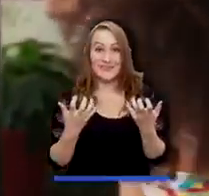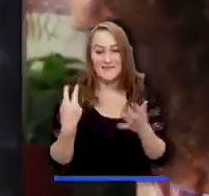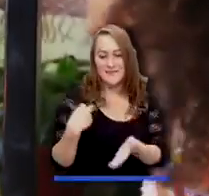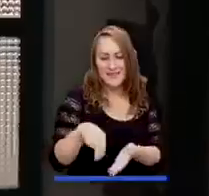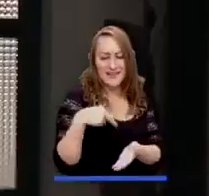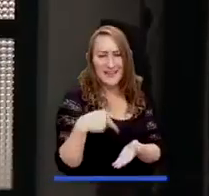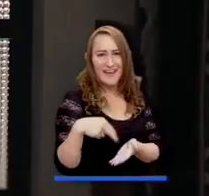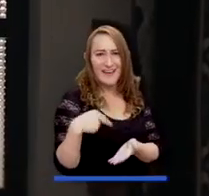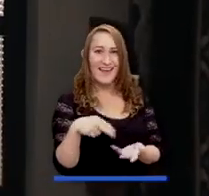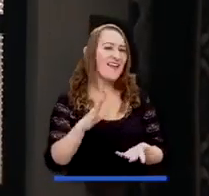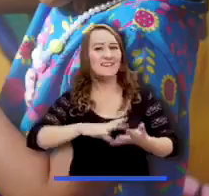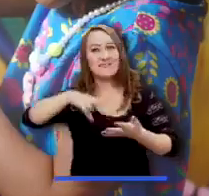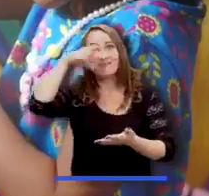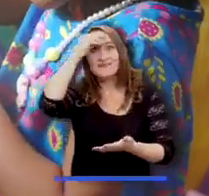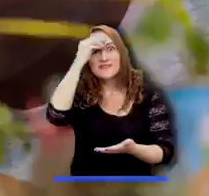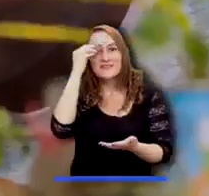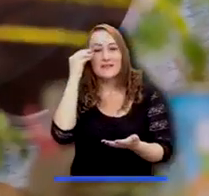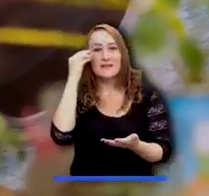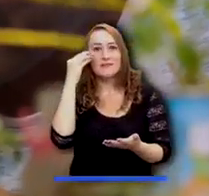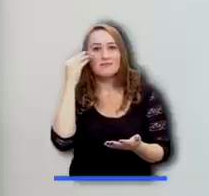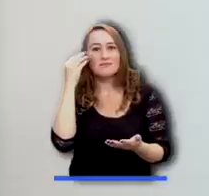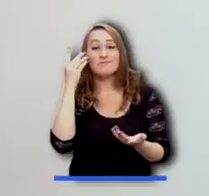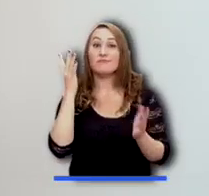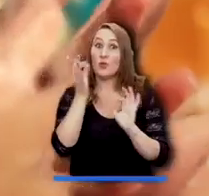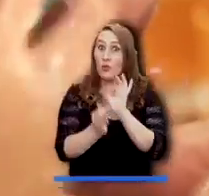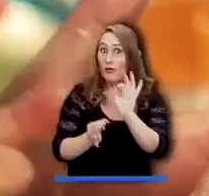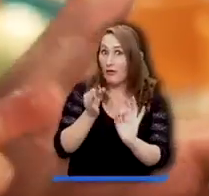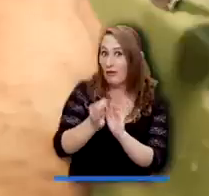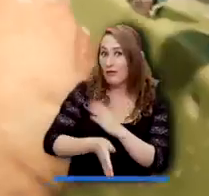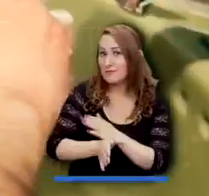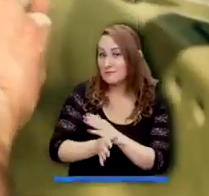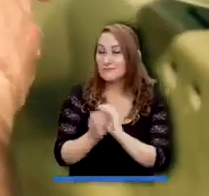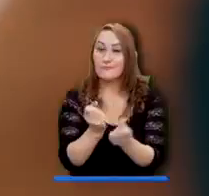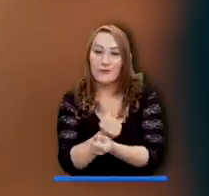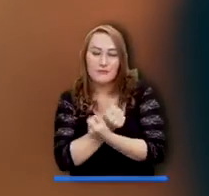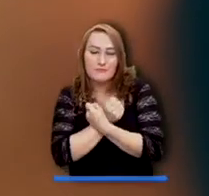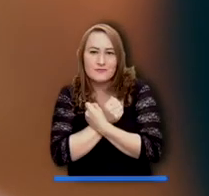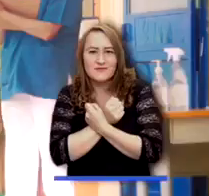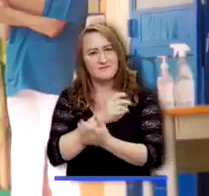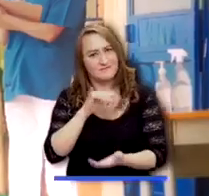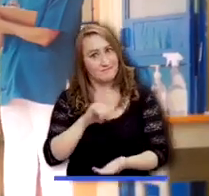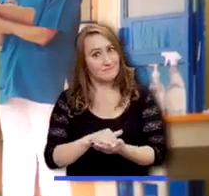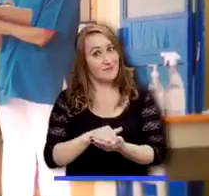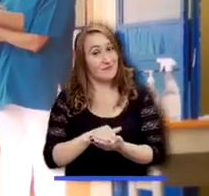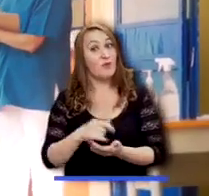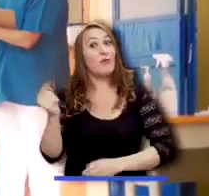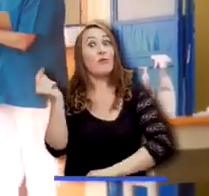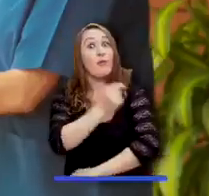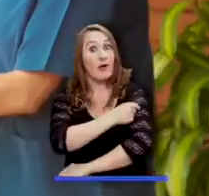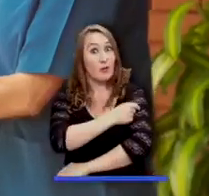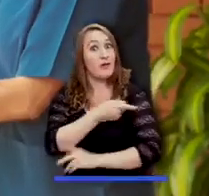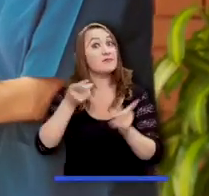jugar, bailar, aprender. Sigue el cuidado, el amor. Y por eso